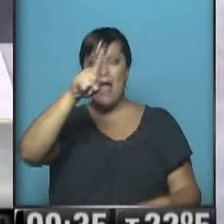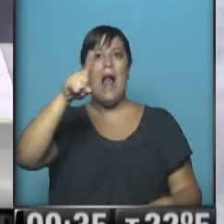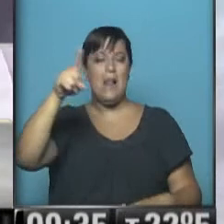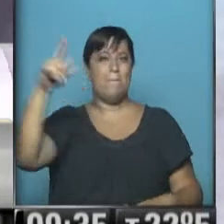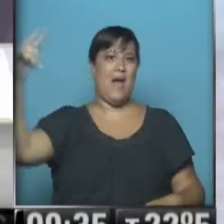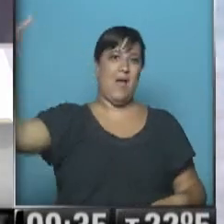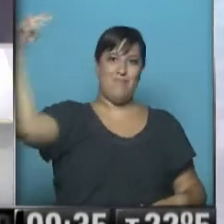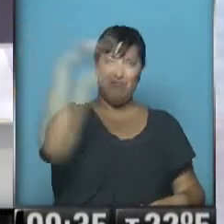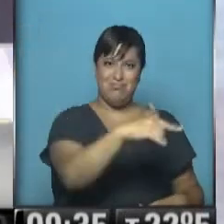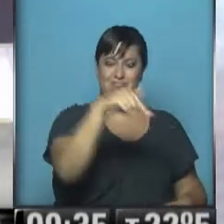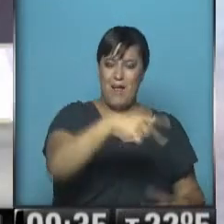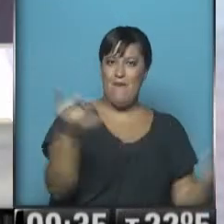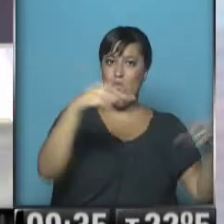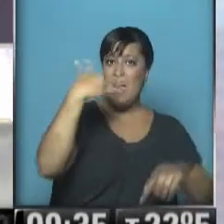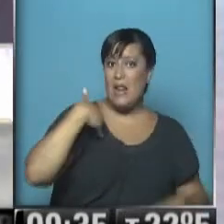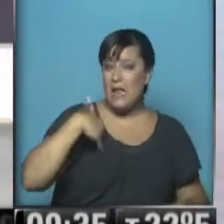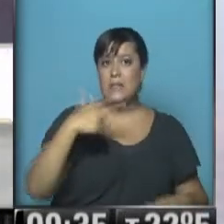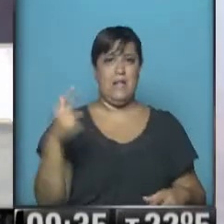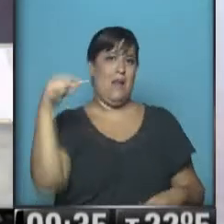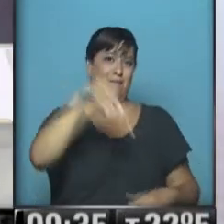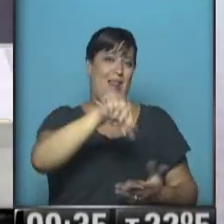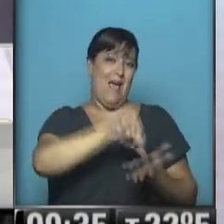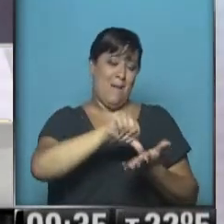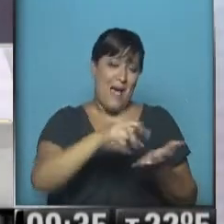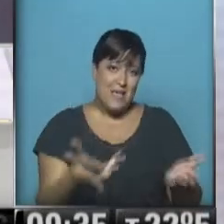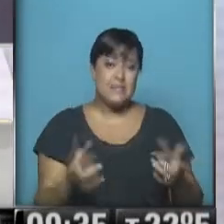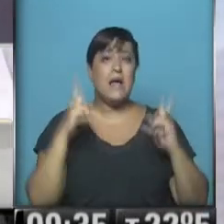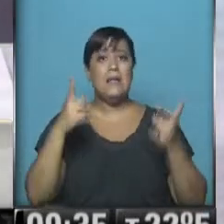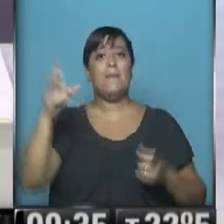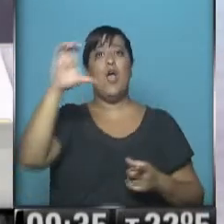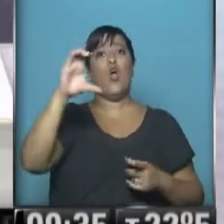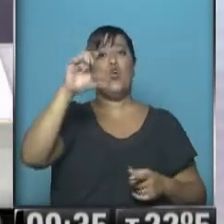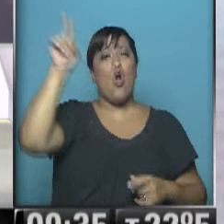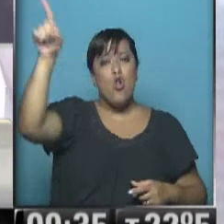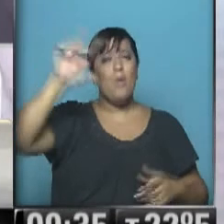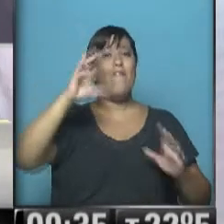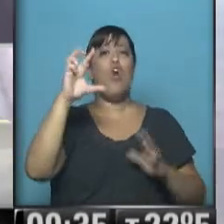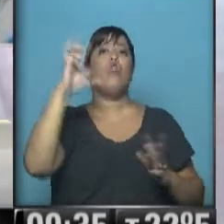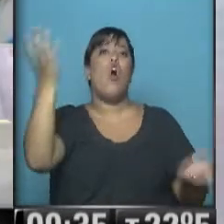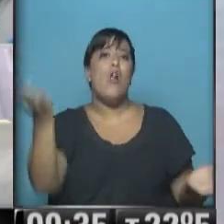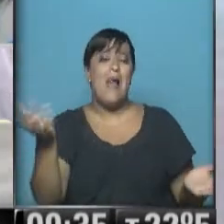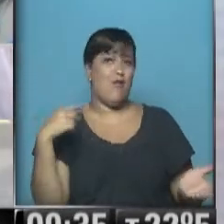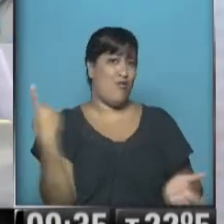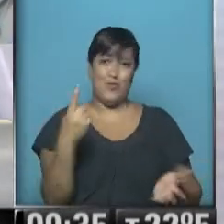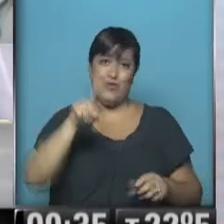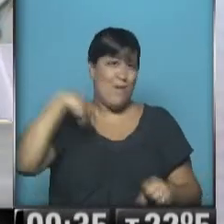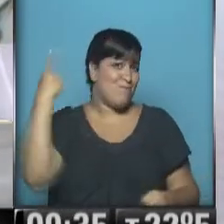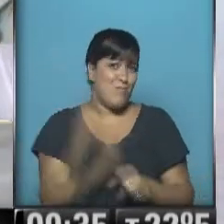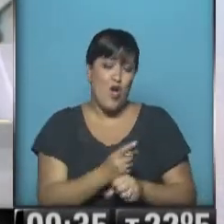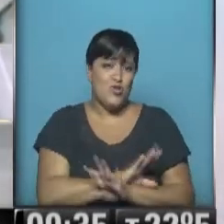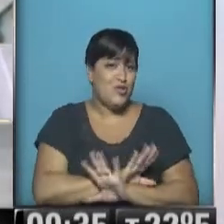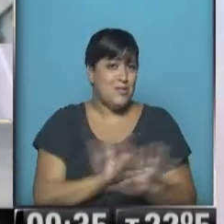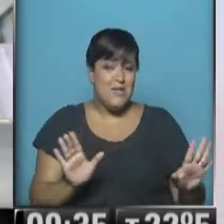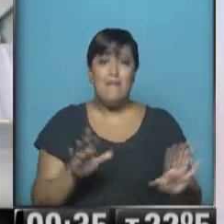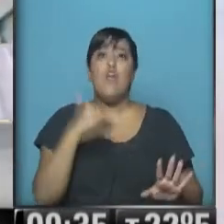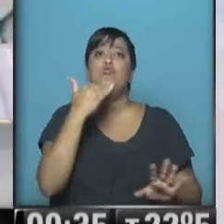para estar más que nada primero en nuestro país y en segundo lugar porque en Colombia se manejan con dólares, entonces nosotros es imposible estar, no sabemos